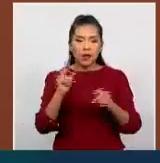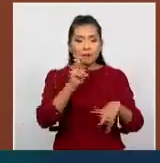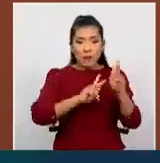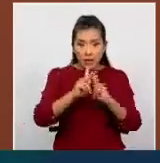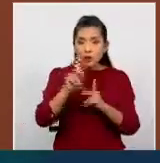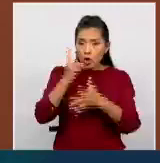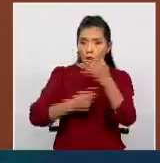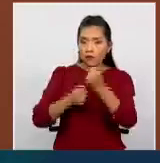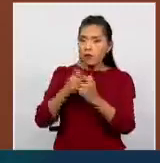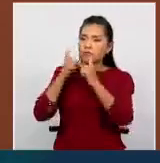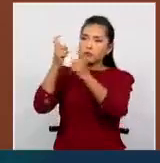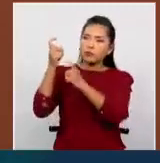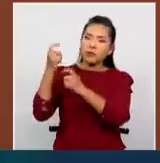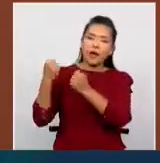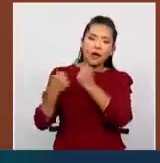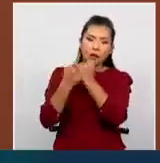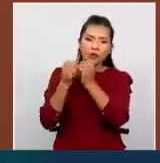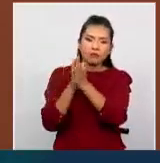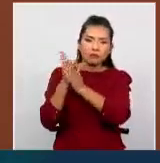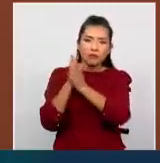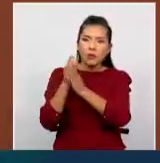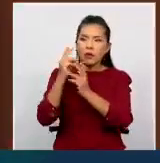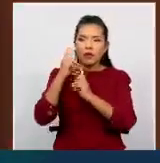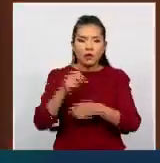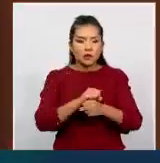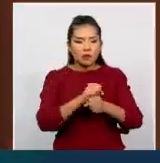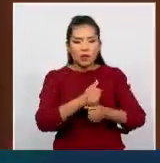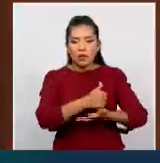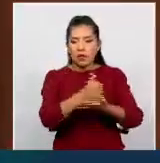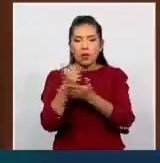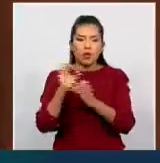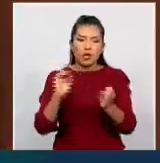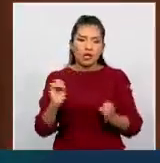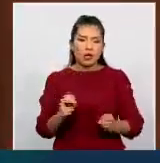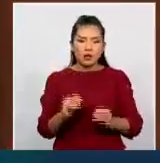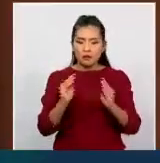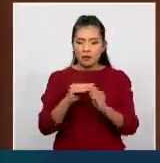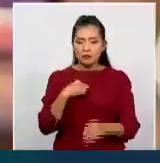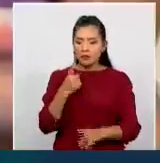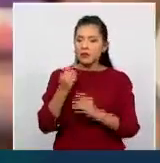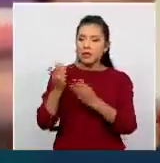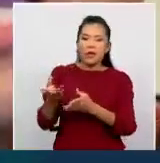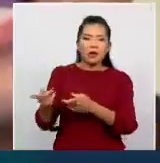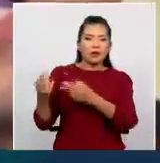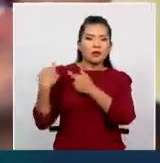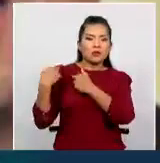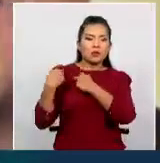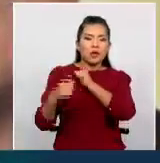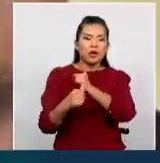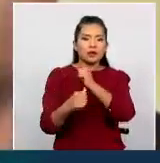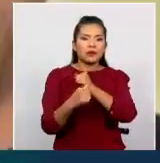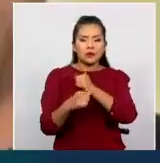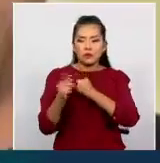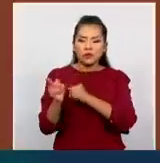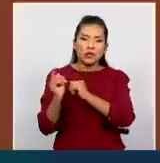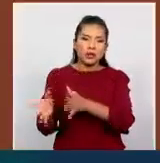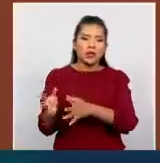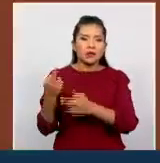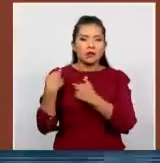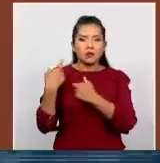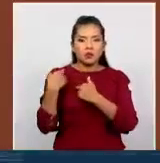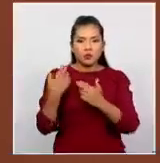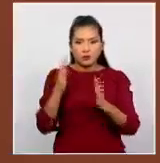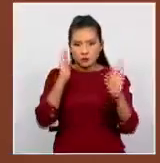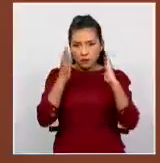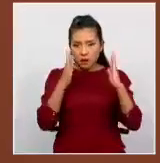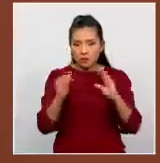está rindiendo, como se dice, entonces y está gobernando otras personas, su asesor, y como hemos visto también otras personas lamentablemente ocupaban oficinas cuando